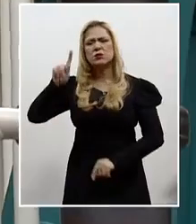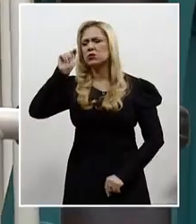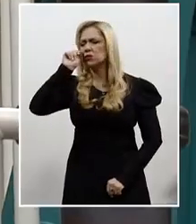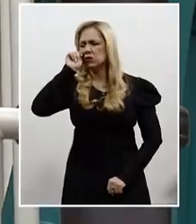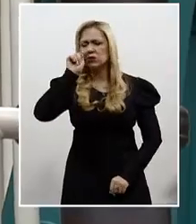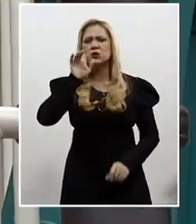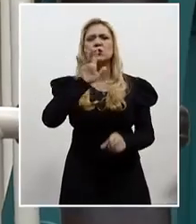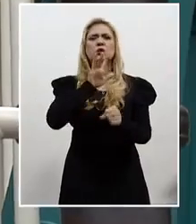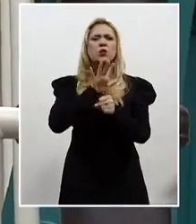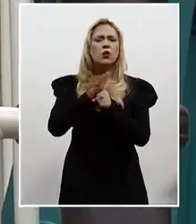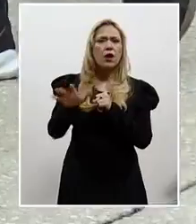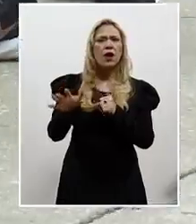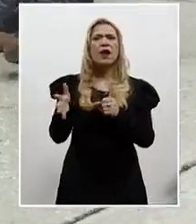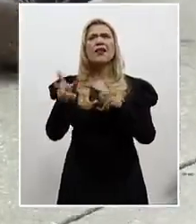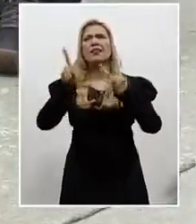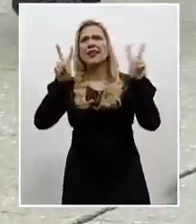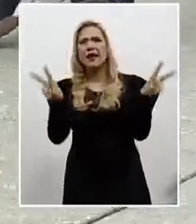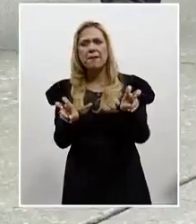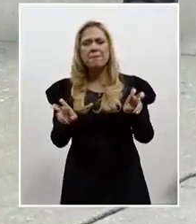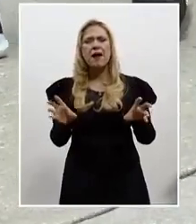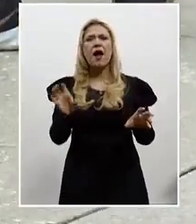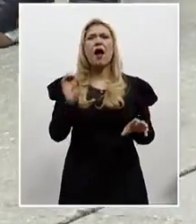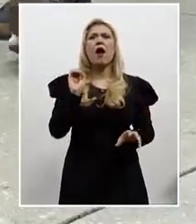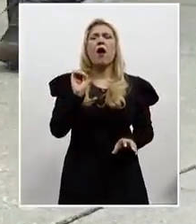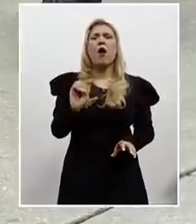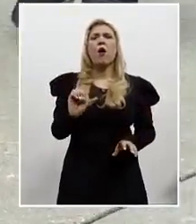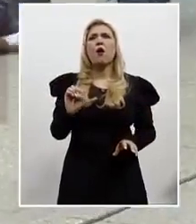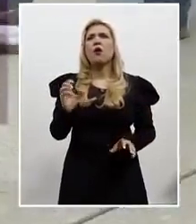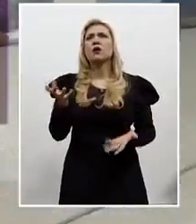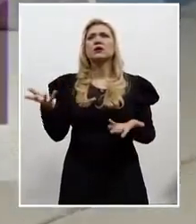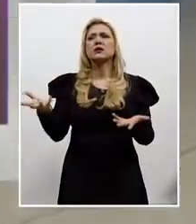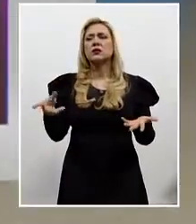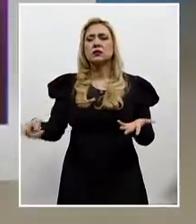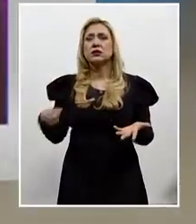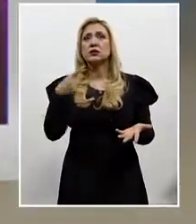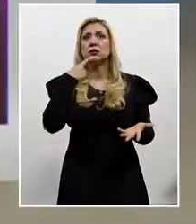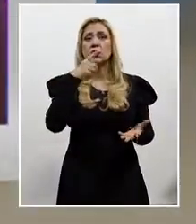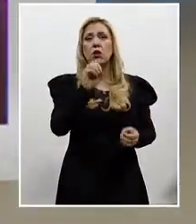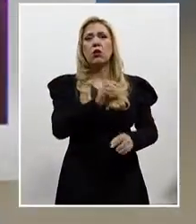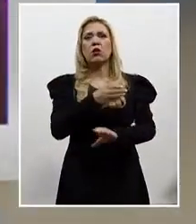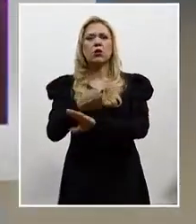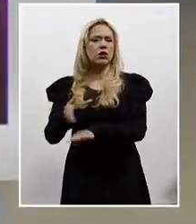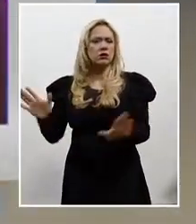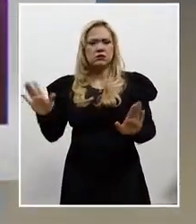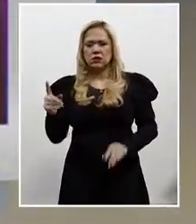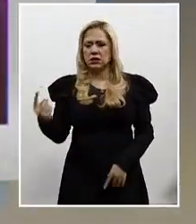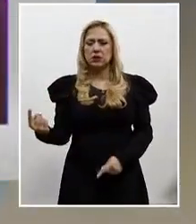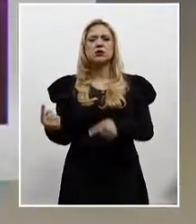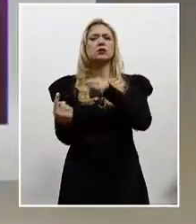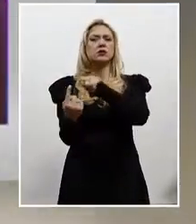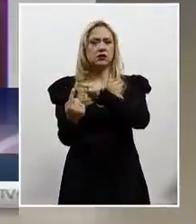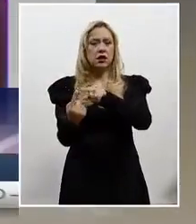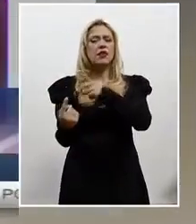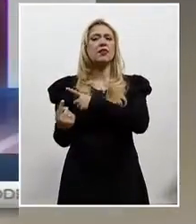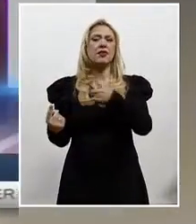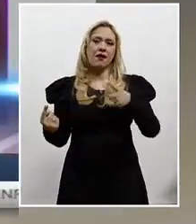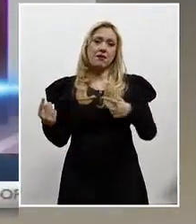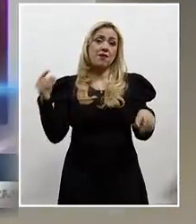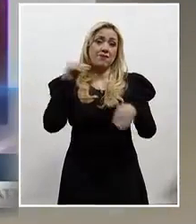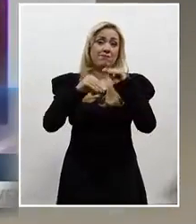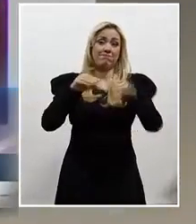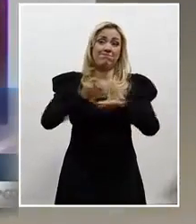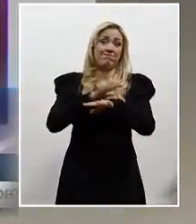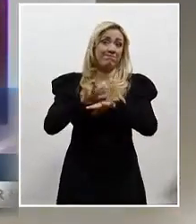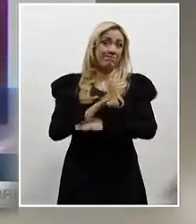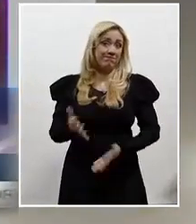de los derechos cuestionados ni el carácter del promovente. En determinados asuntos, no viene precisamente